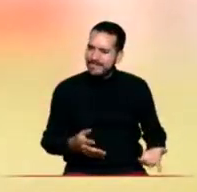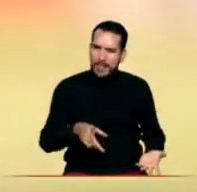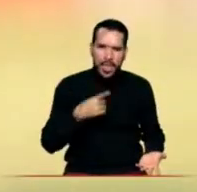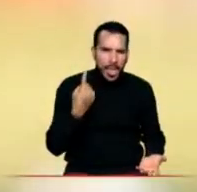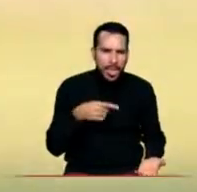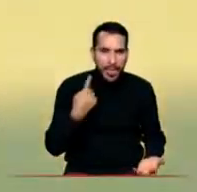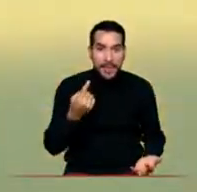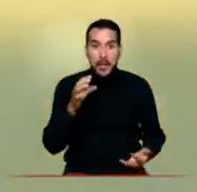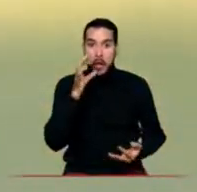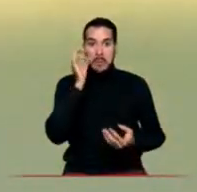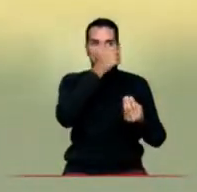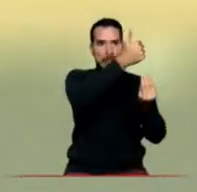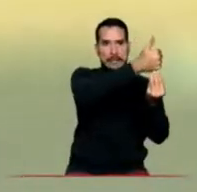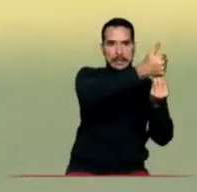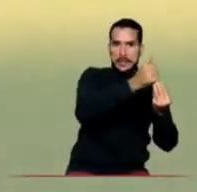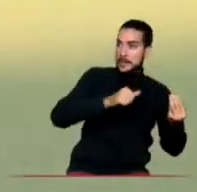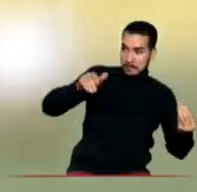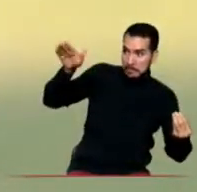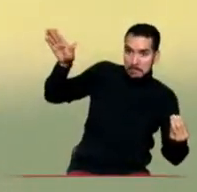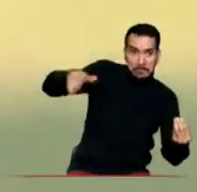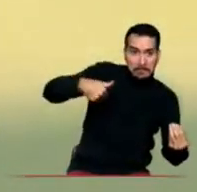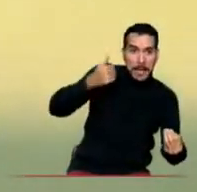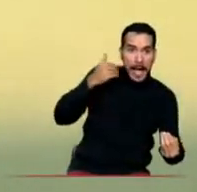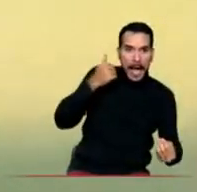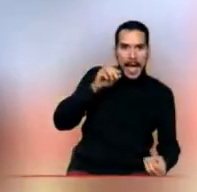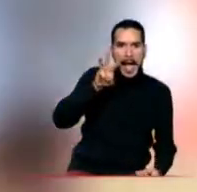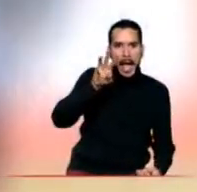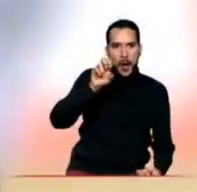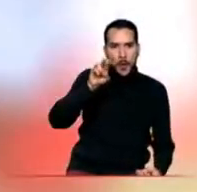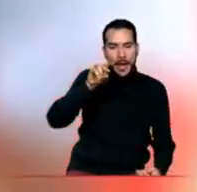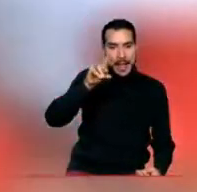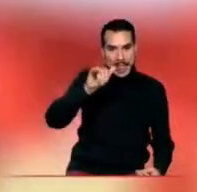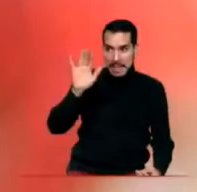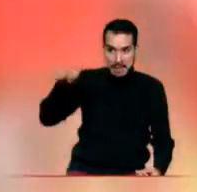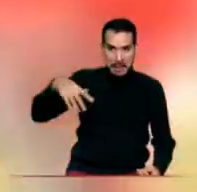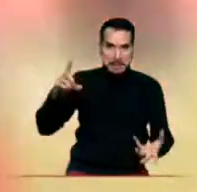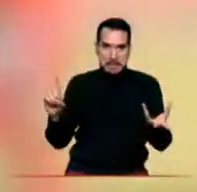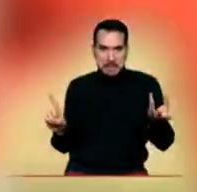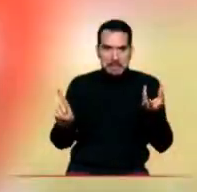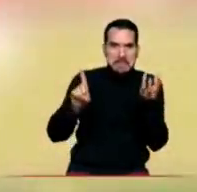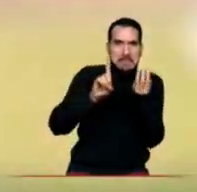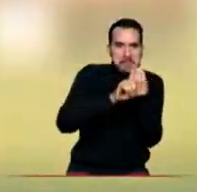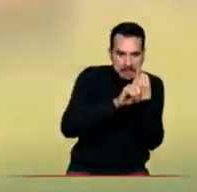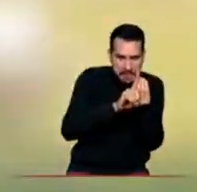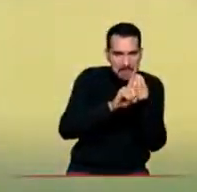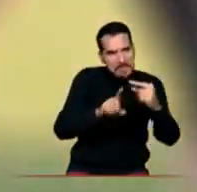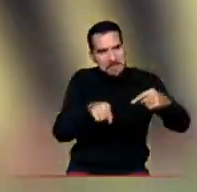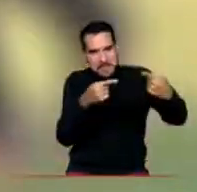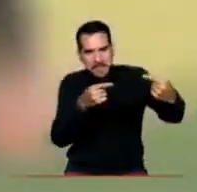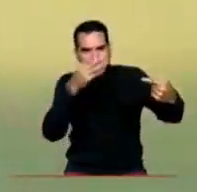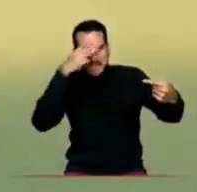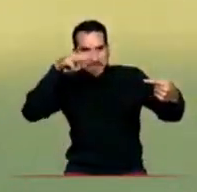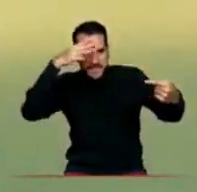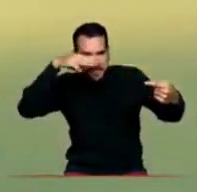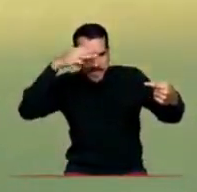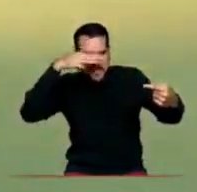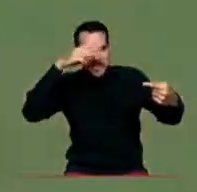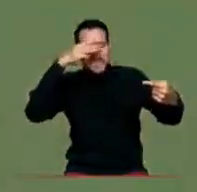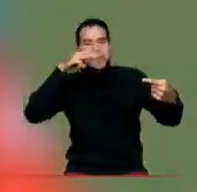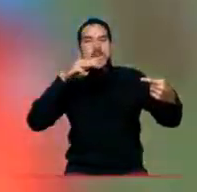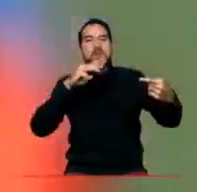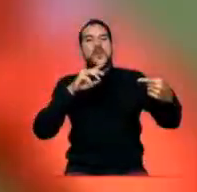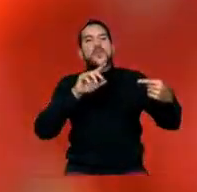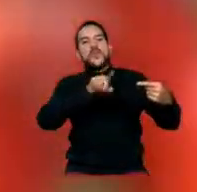convocar a la vallecaucana Wendy Bonilla para los partidos amistosos de la Selección Colombia ante México y Guatemala que se jugarán